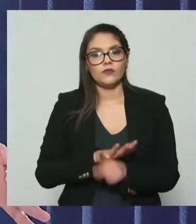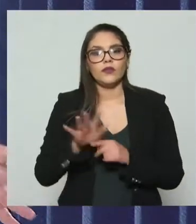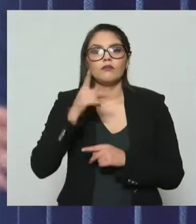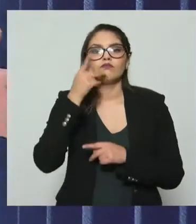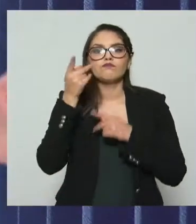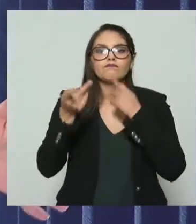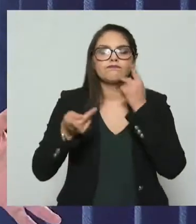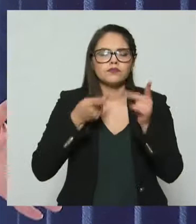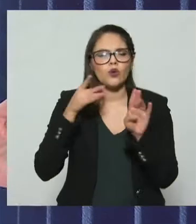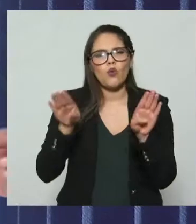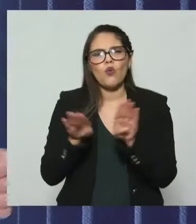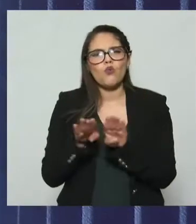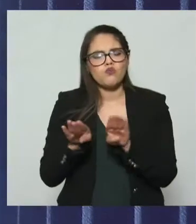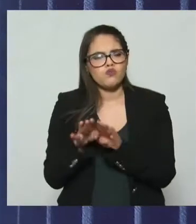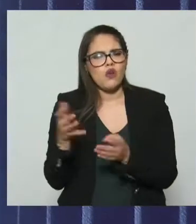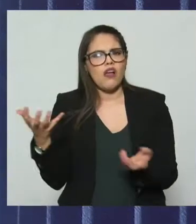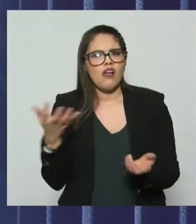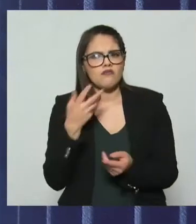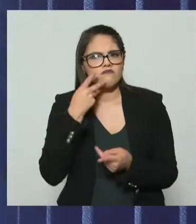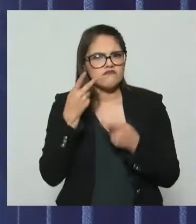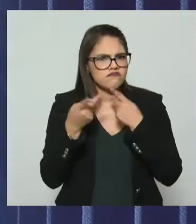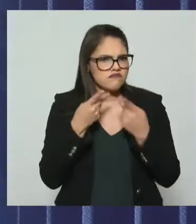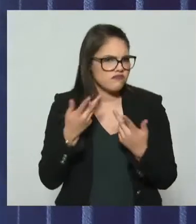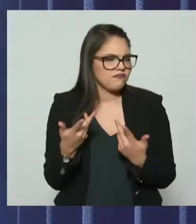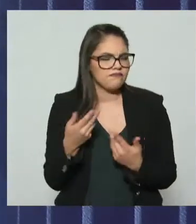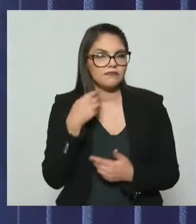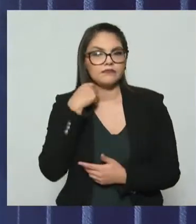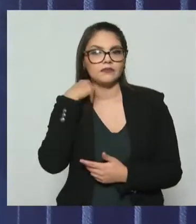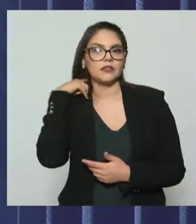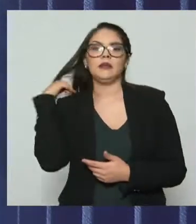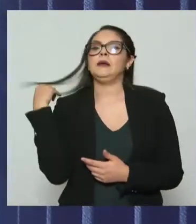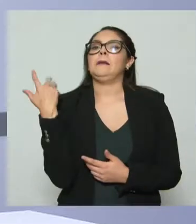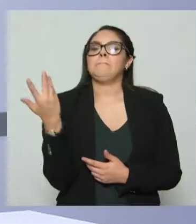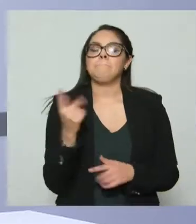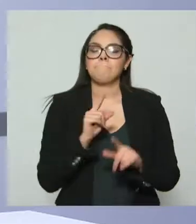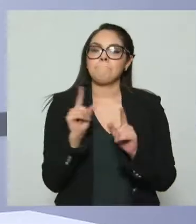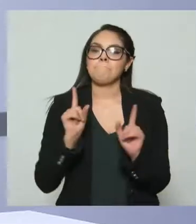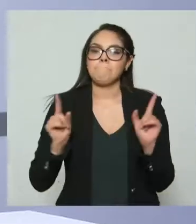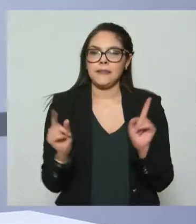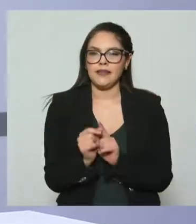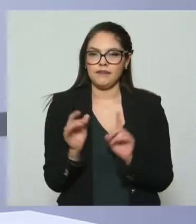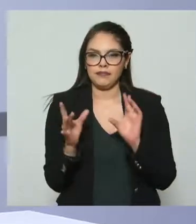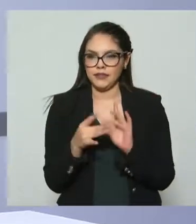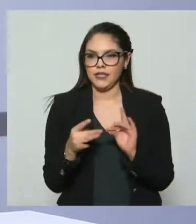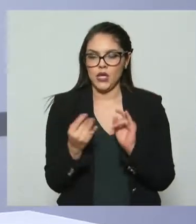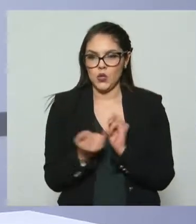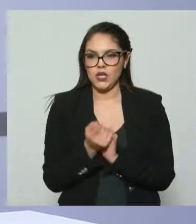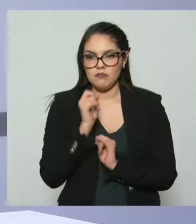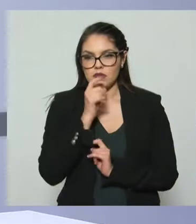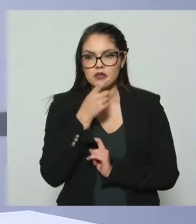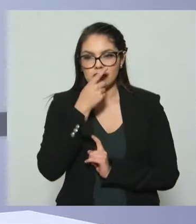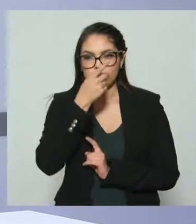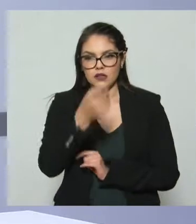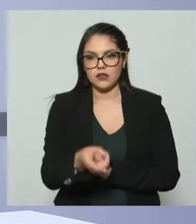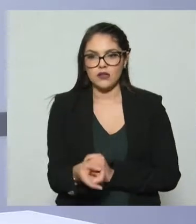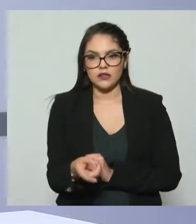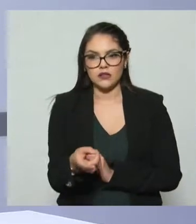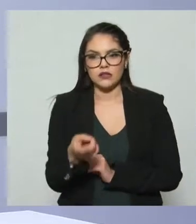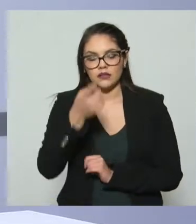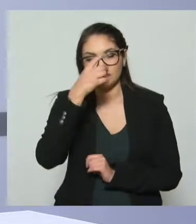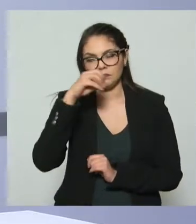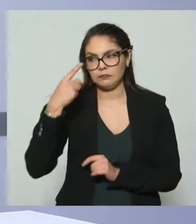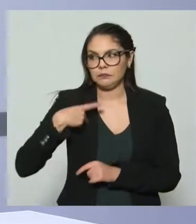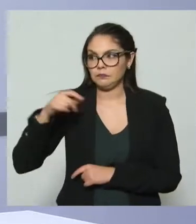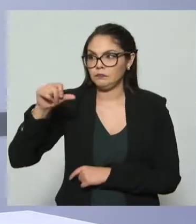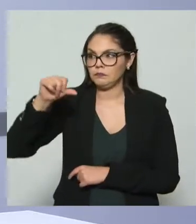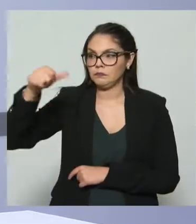¿Nos puedes decir cómo se llegaron a los consensos? Pues te lo comento, incluyendo las opiniones de la